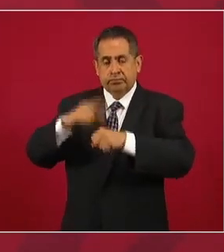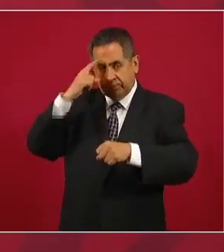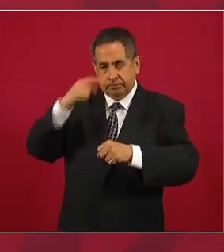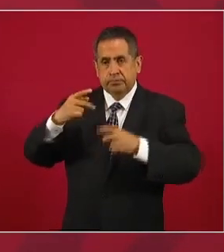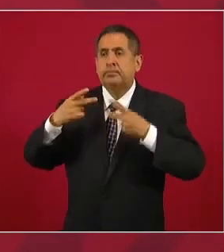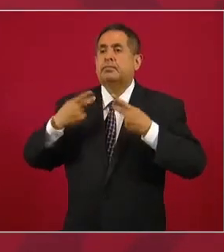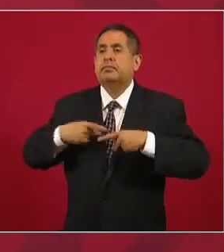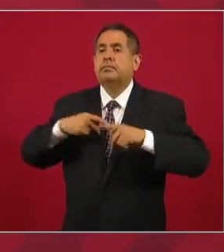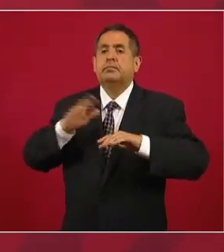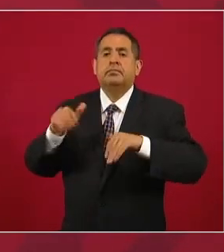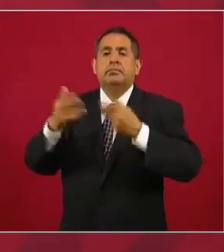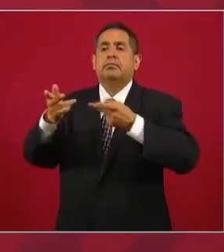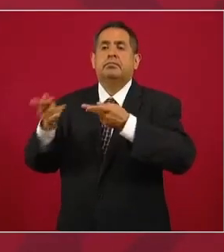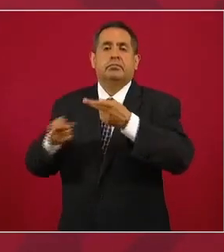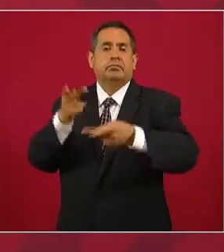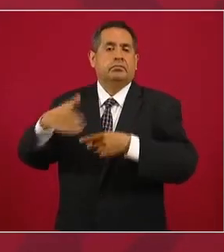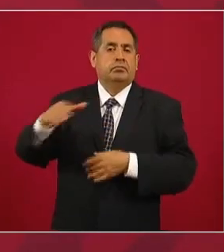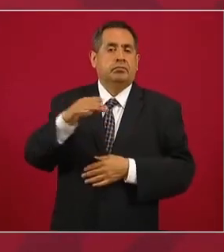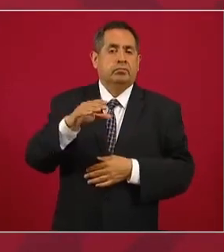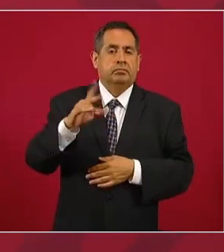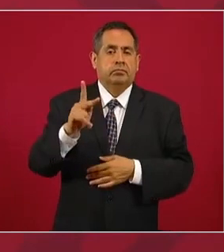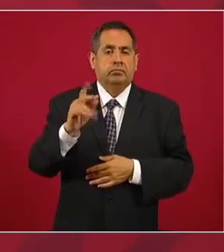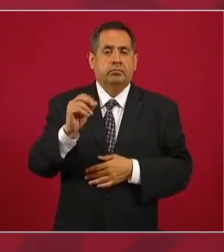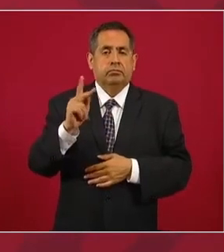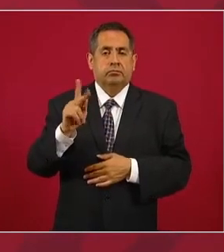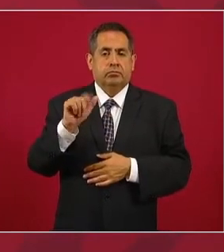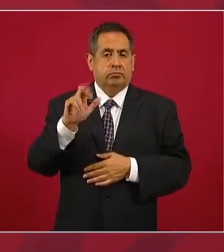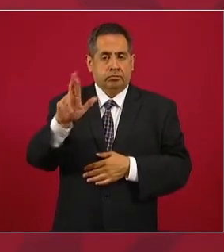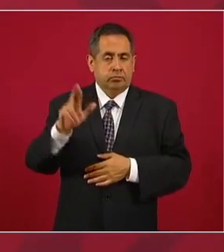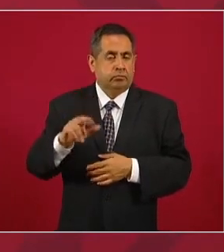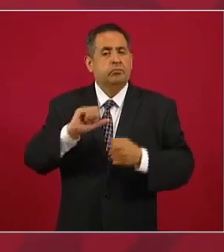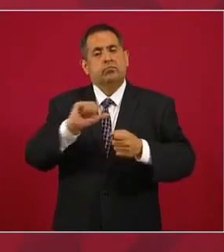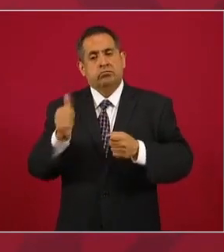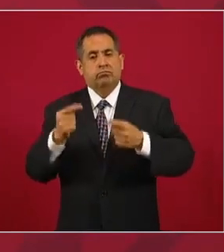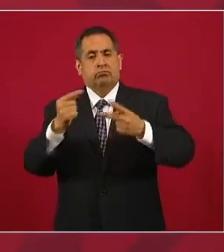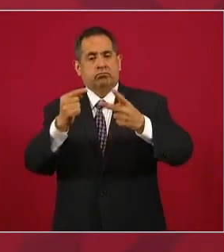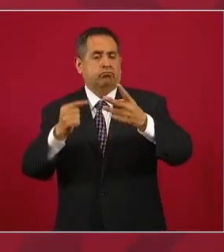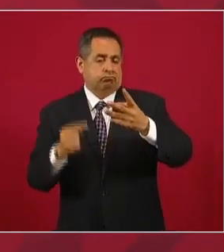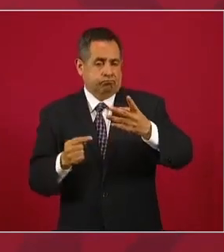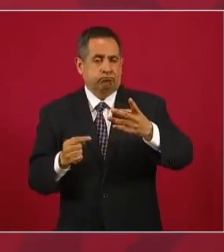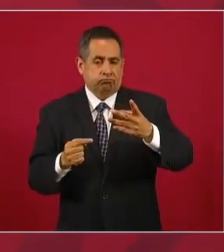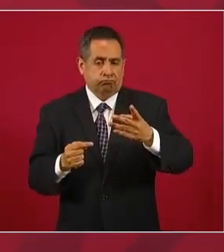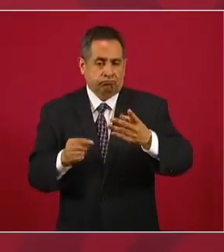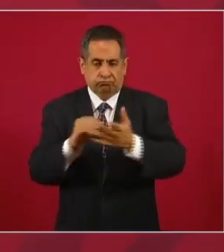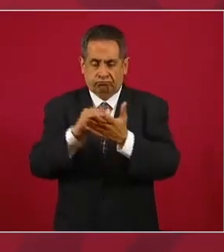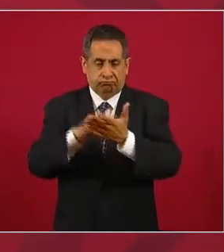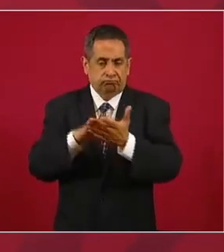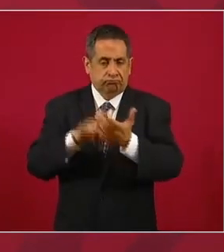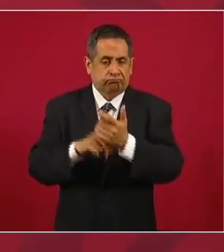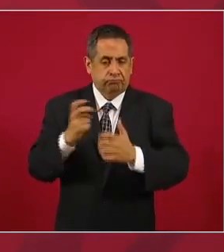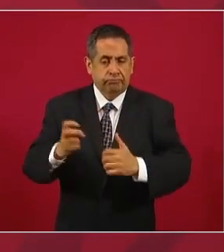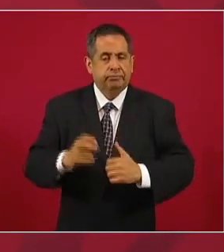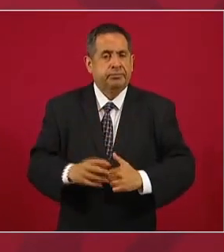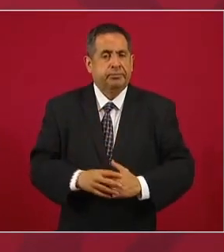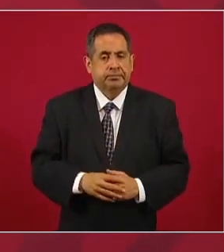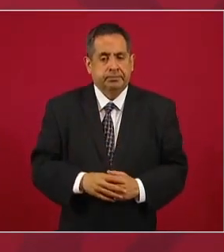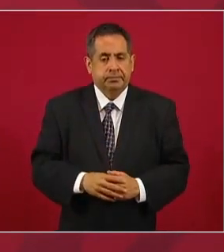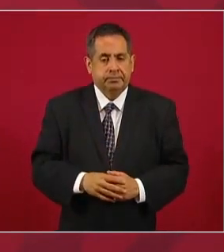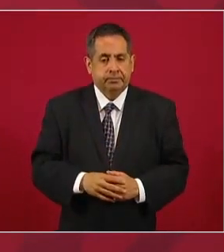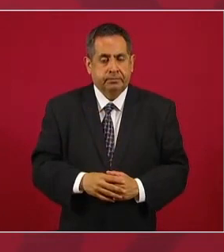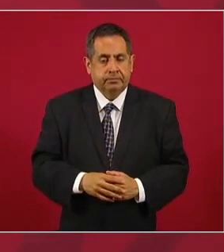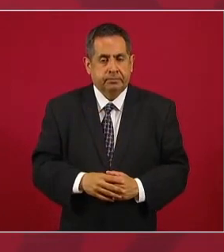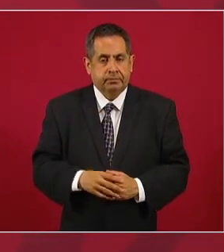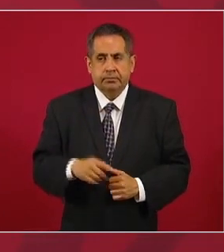de Consulta Popular y demás disposiciones aplicables.